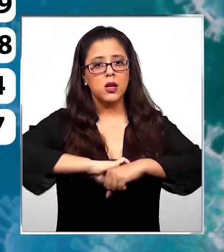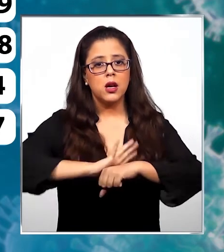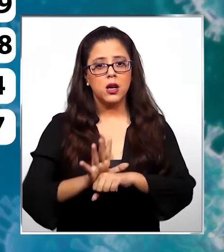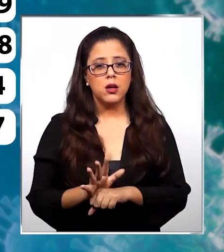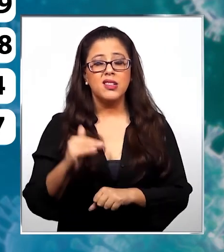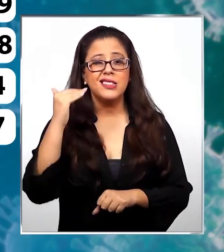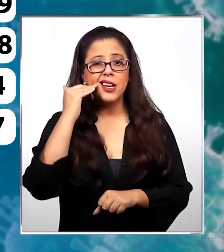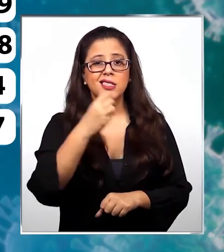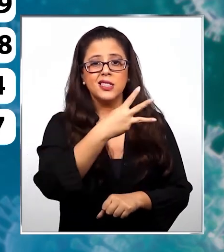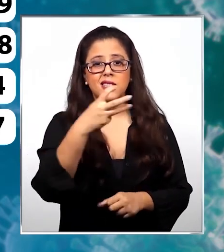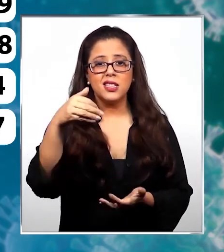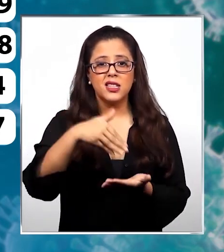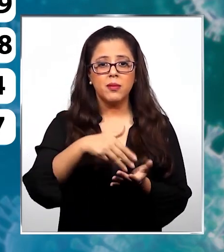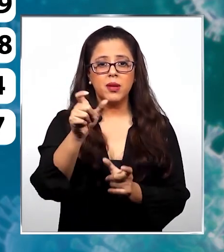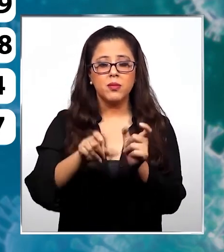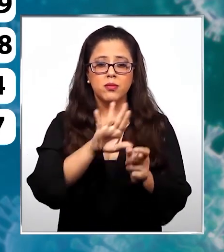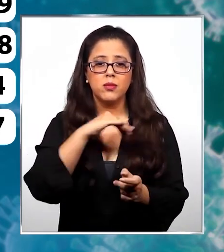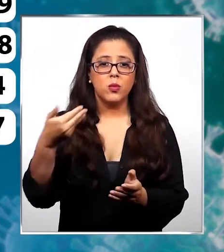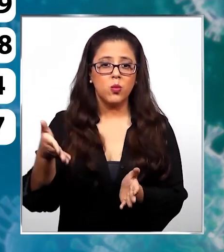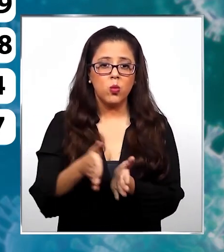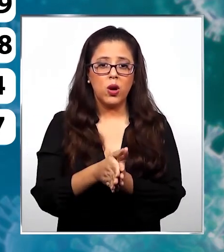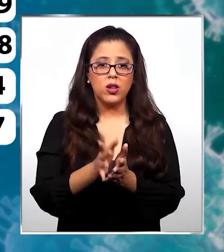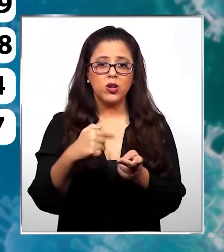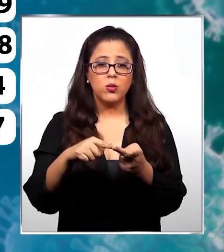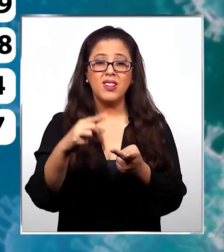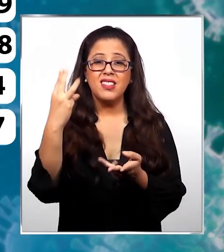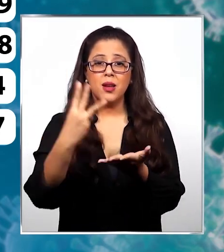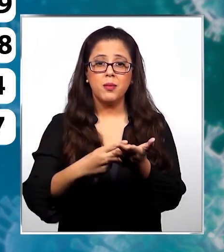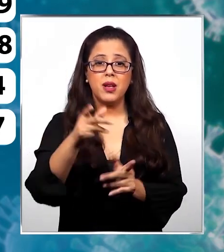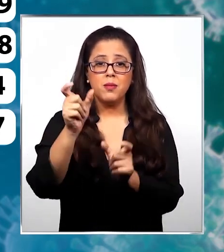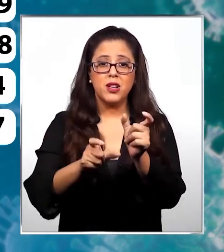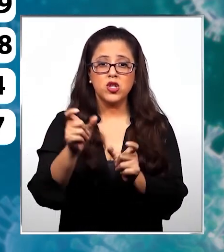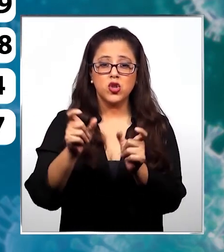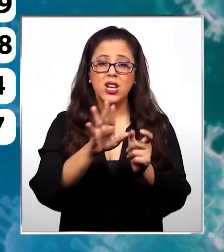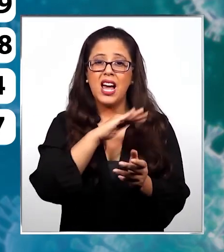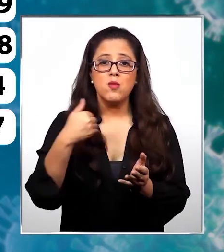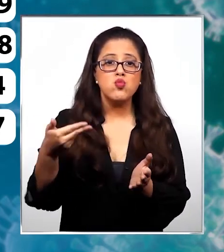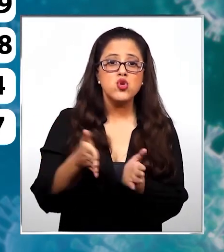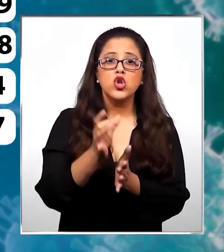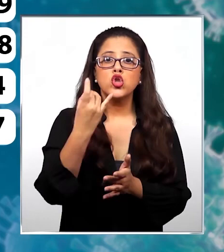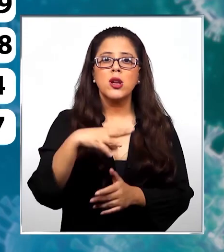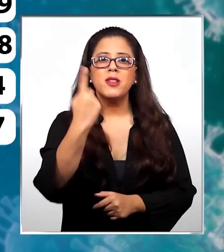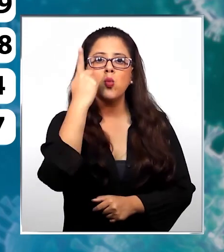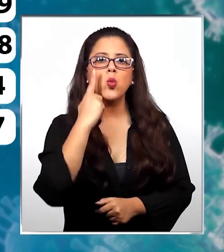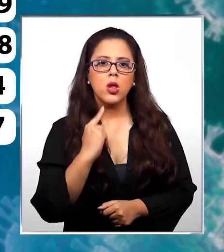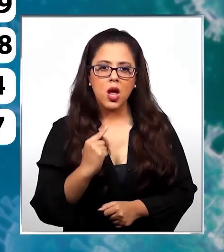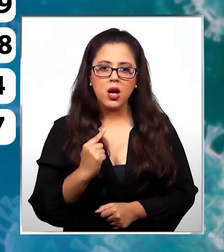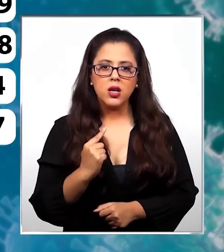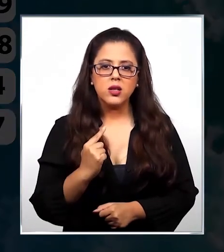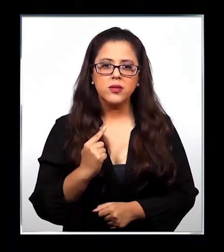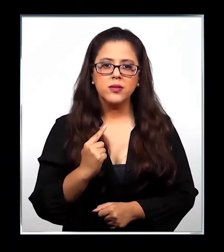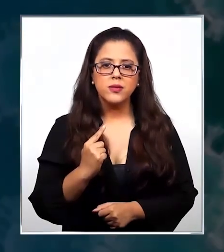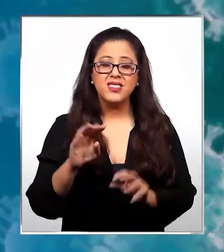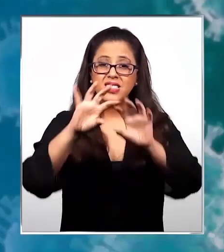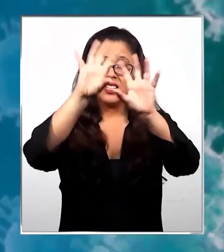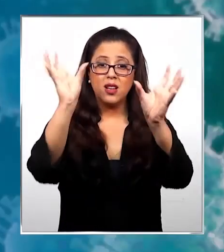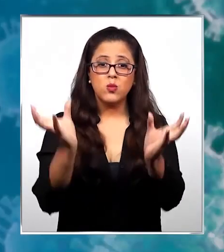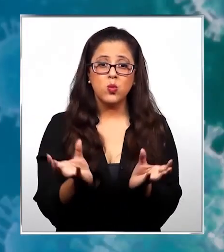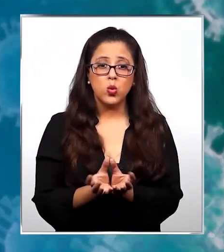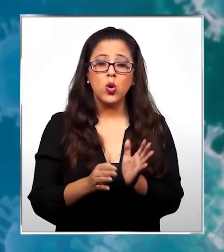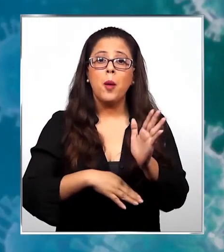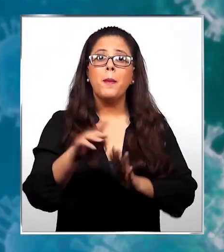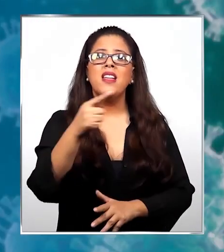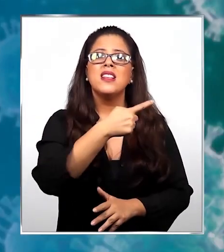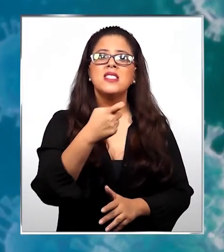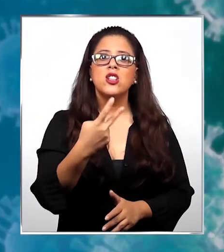pandemia. Casi 300.000 personas han muerto. 3.000 pacientes fallecieron en un solo día. En todo el